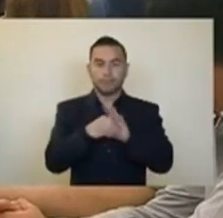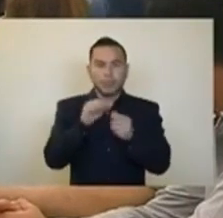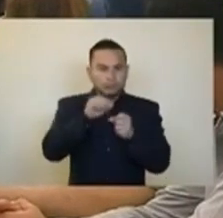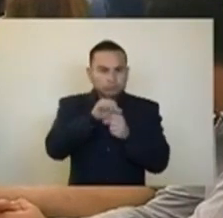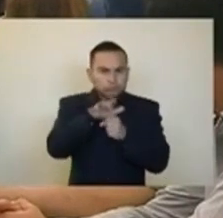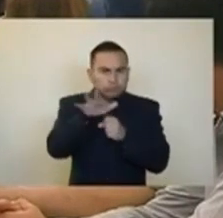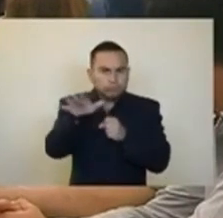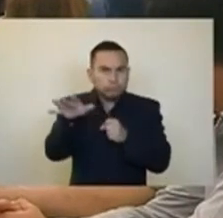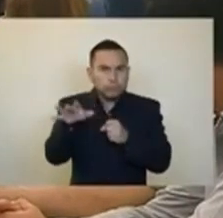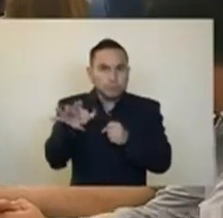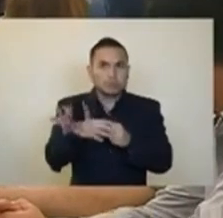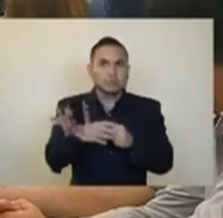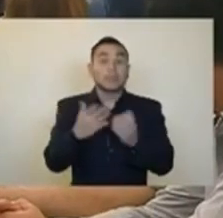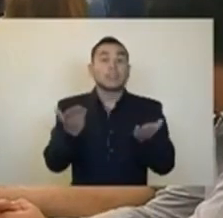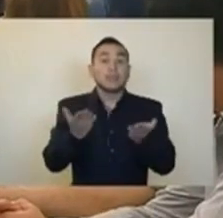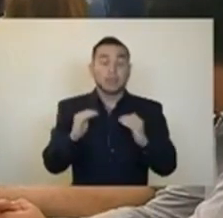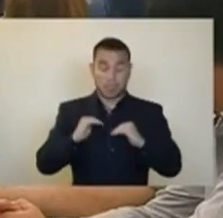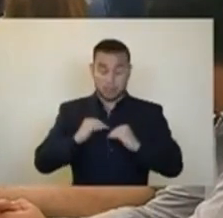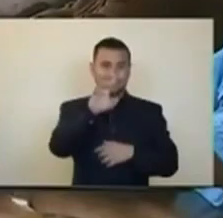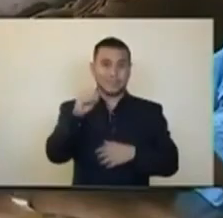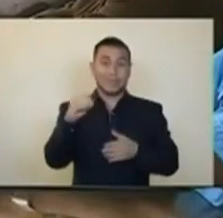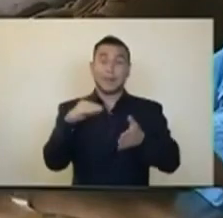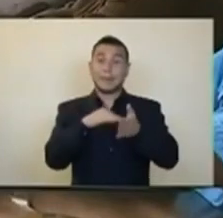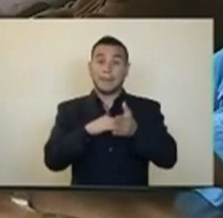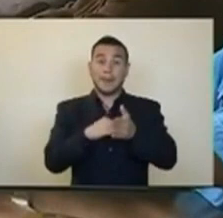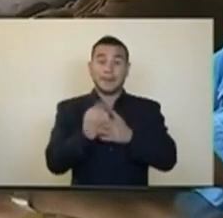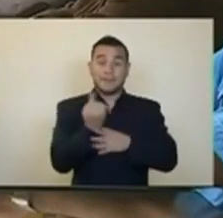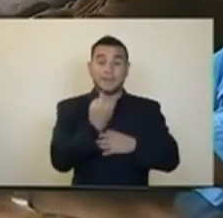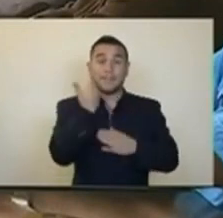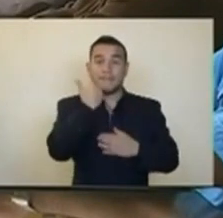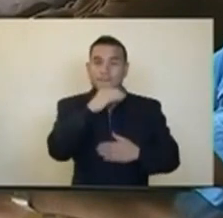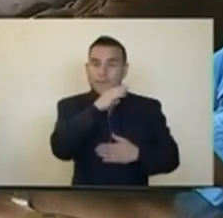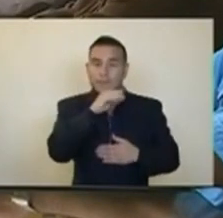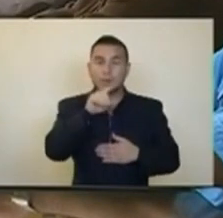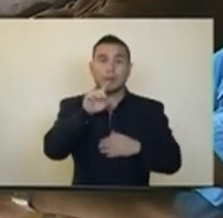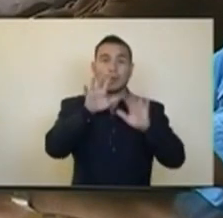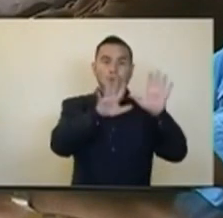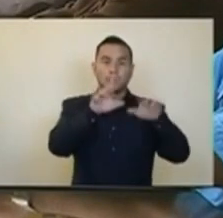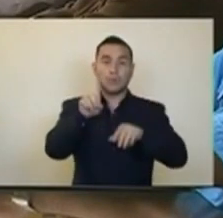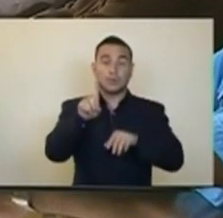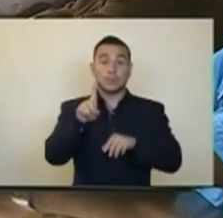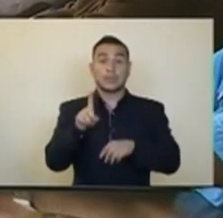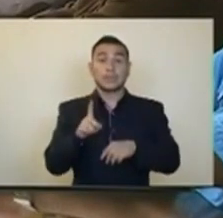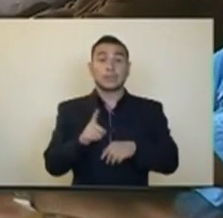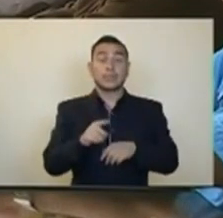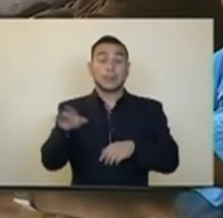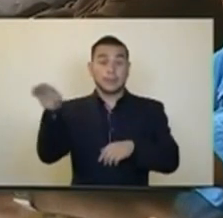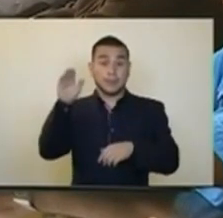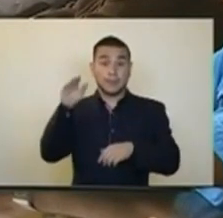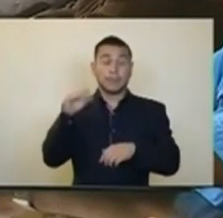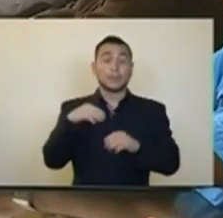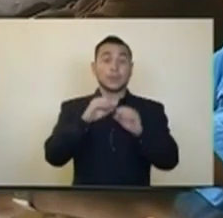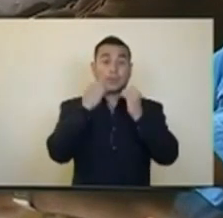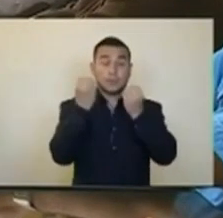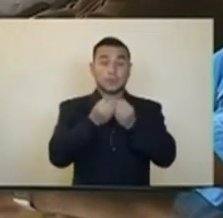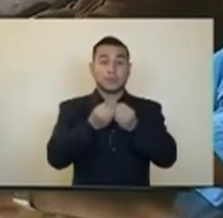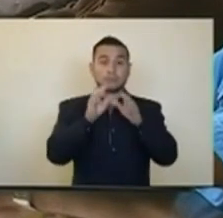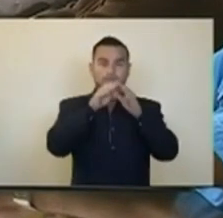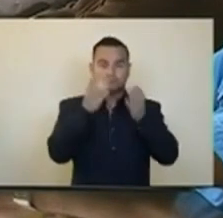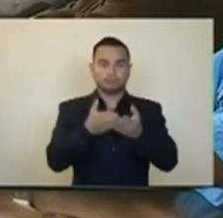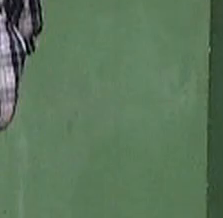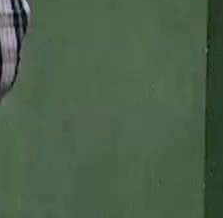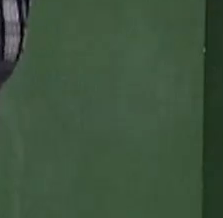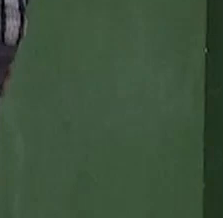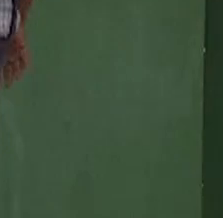a cambio de dentro del dentro del vientre el mandatario hizo además una recomendación a las empresas que no tienen nada